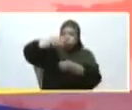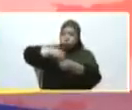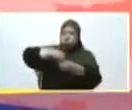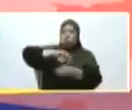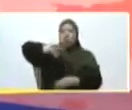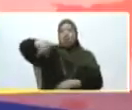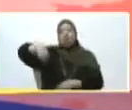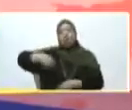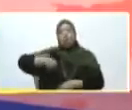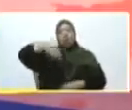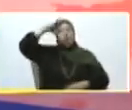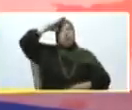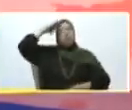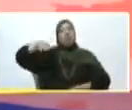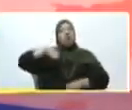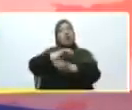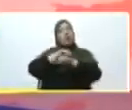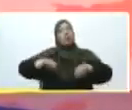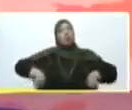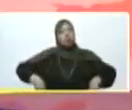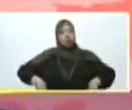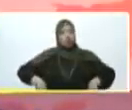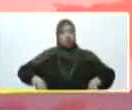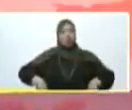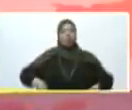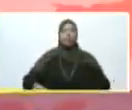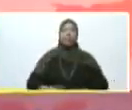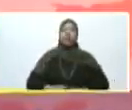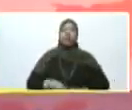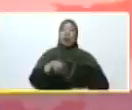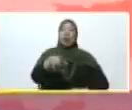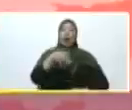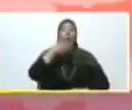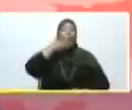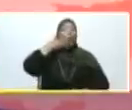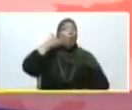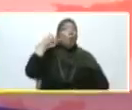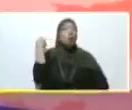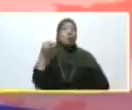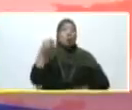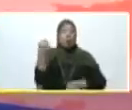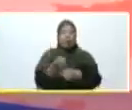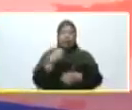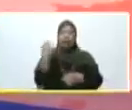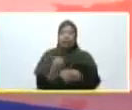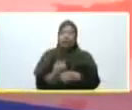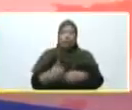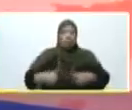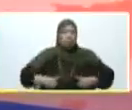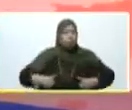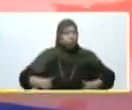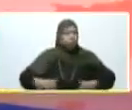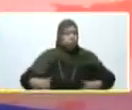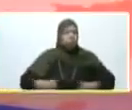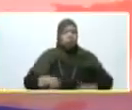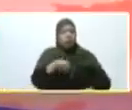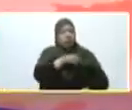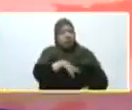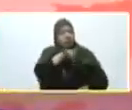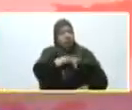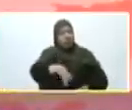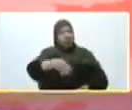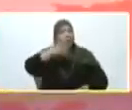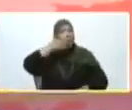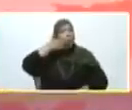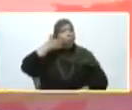de nuestra Fuerza Armada Nacional Bolivariana. Siéntanse orgullosos del esfuerzo que se hace. Siéntanse orgullosas